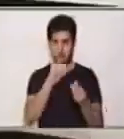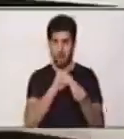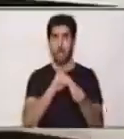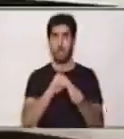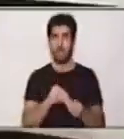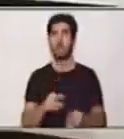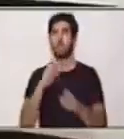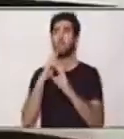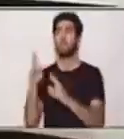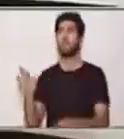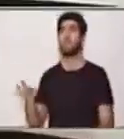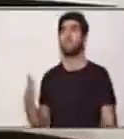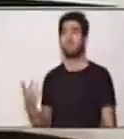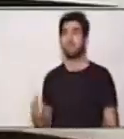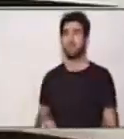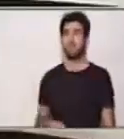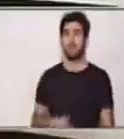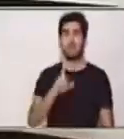valores son